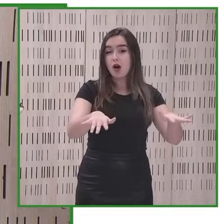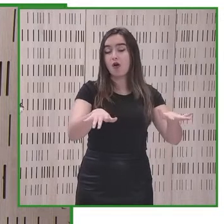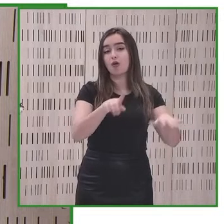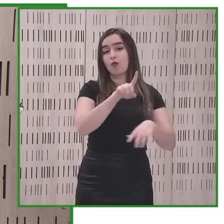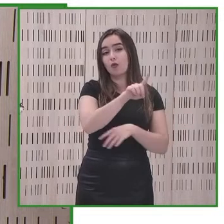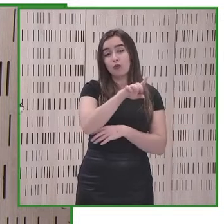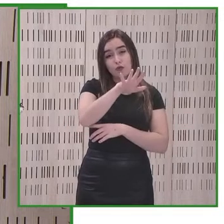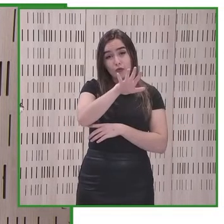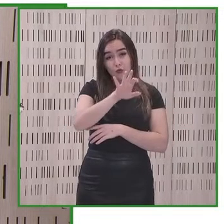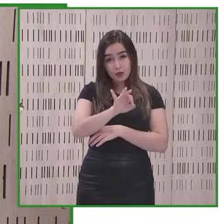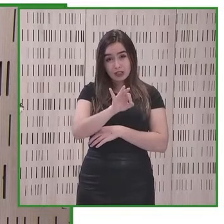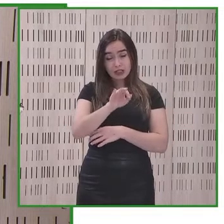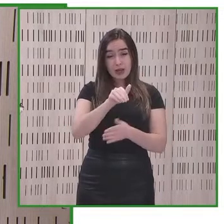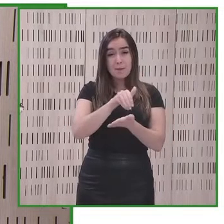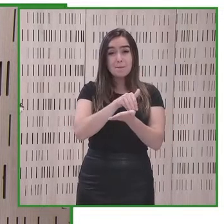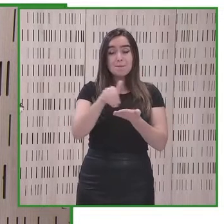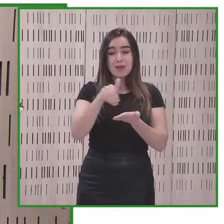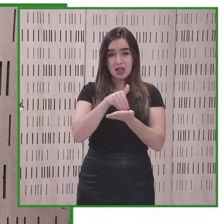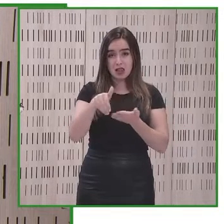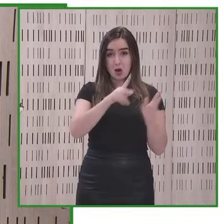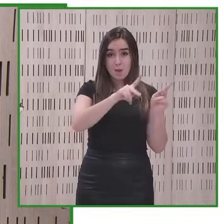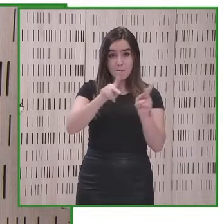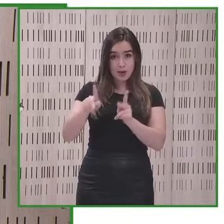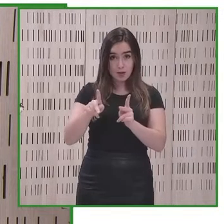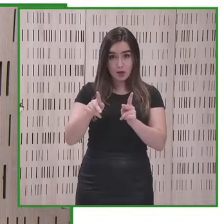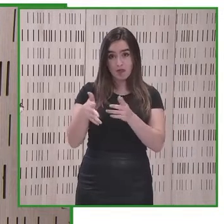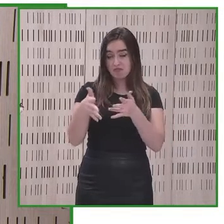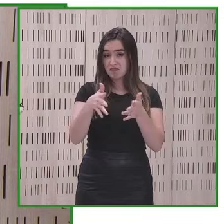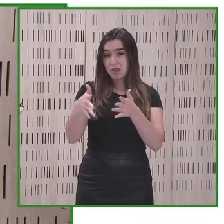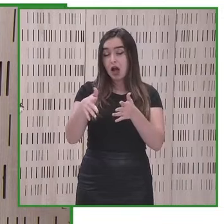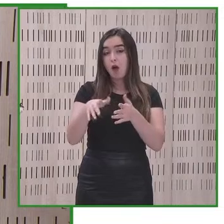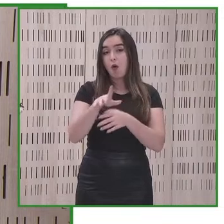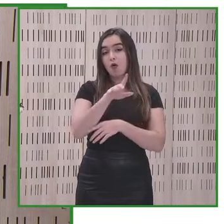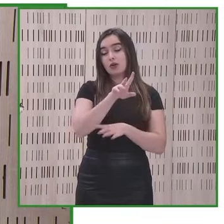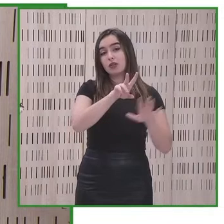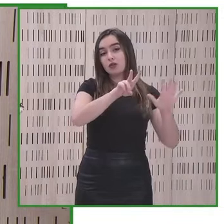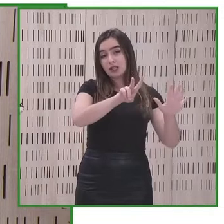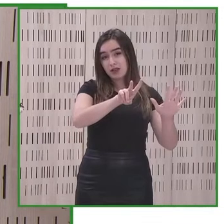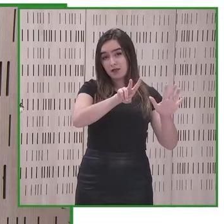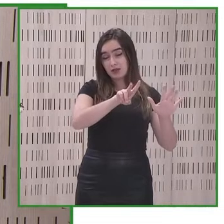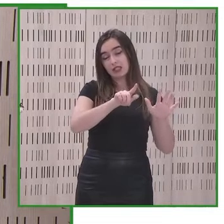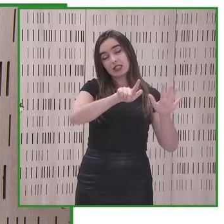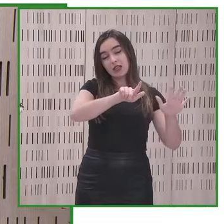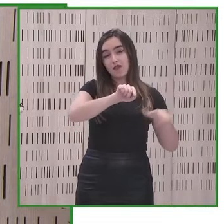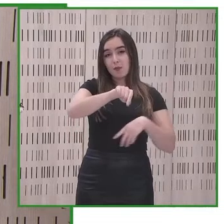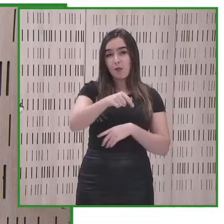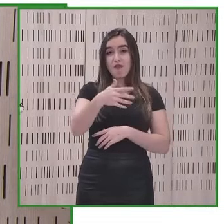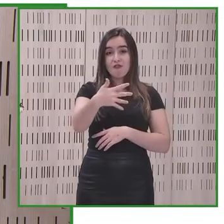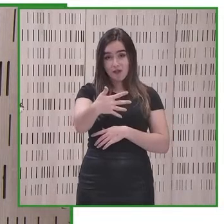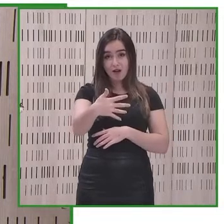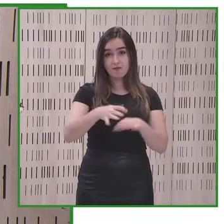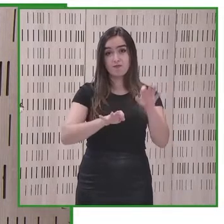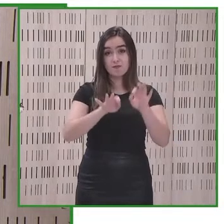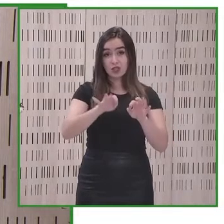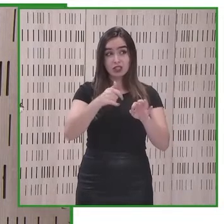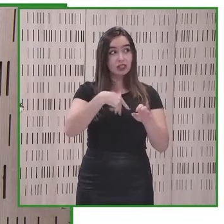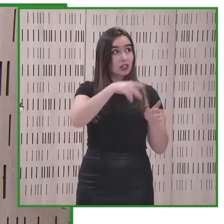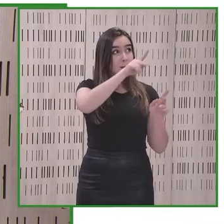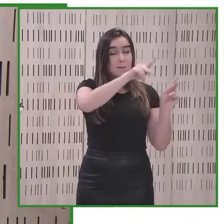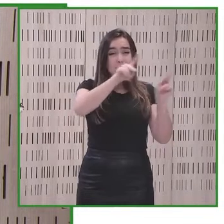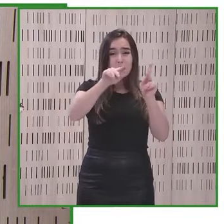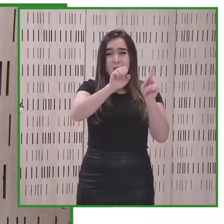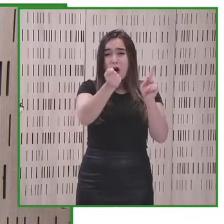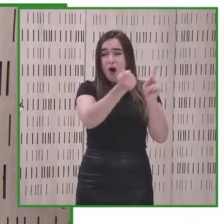personas que hablan español y que representan el 75 por ciento de la población mundial una de las primeras acciones fue